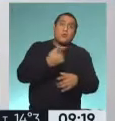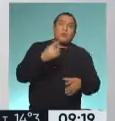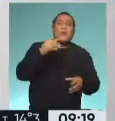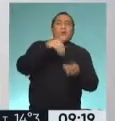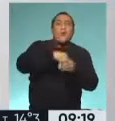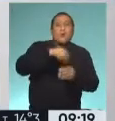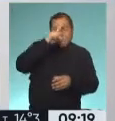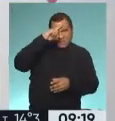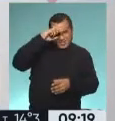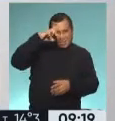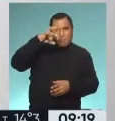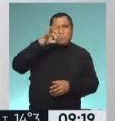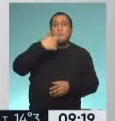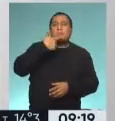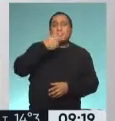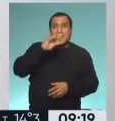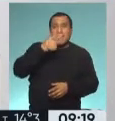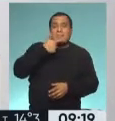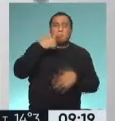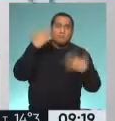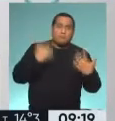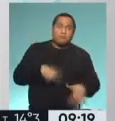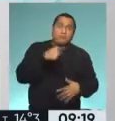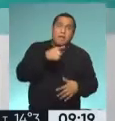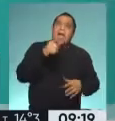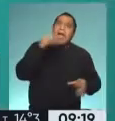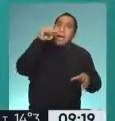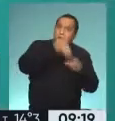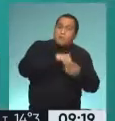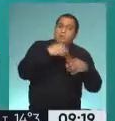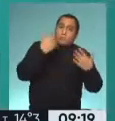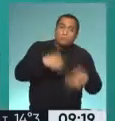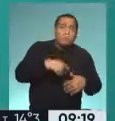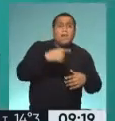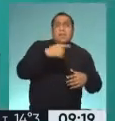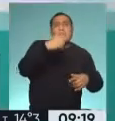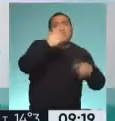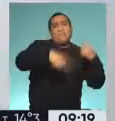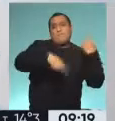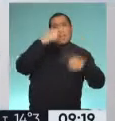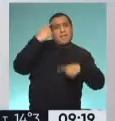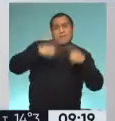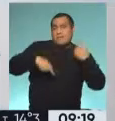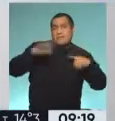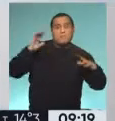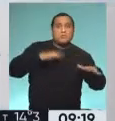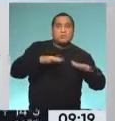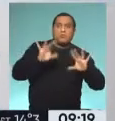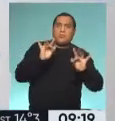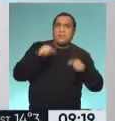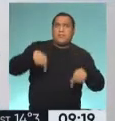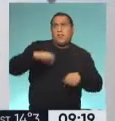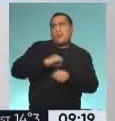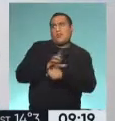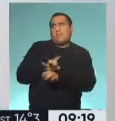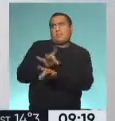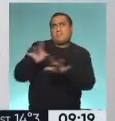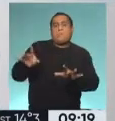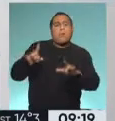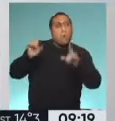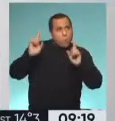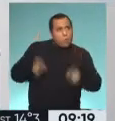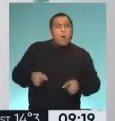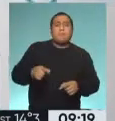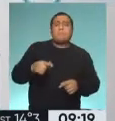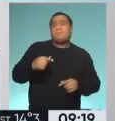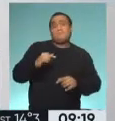Posadas, con casos que son realmente, me imagino, muy disímiles, con un contexto complejo como la pandemia, pero finalmente, para que